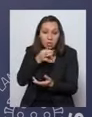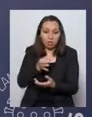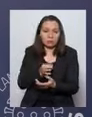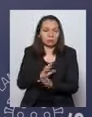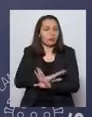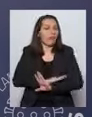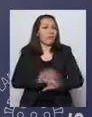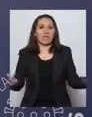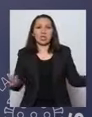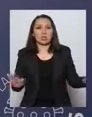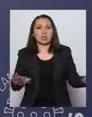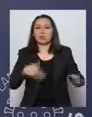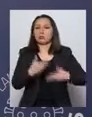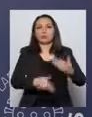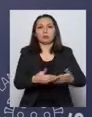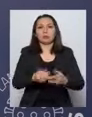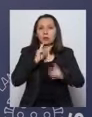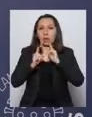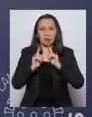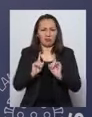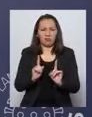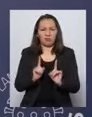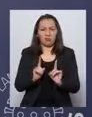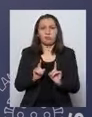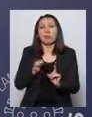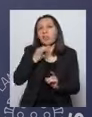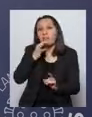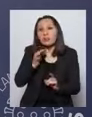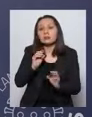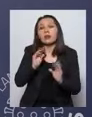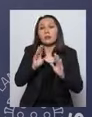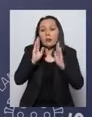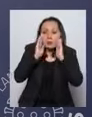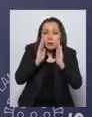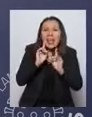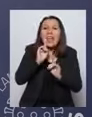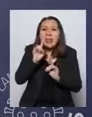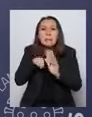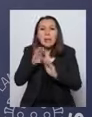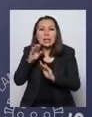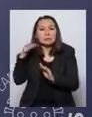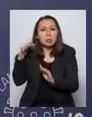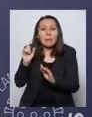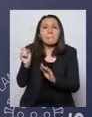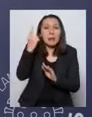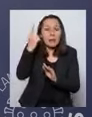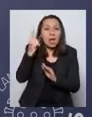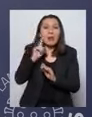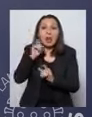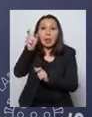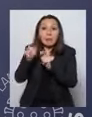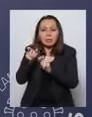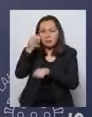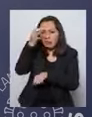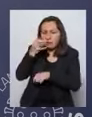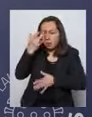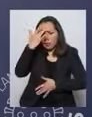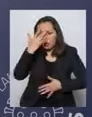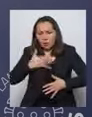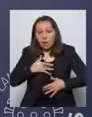vamos a dejar de hacer exámenes pcr sino que los vamos a focalizar en aquellas personas que consultan por